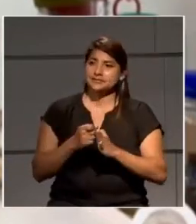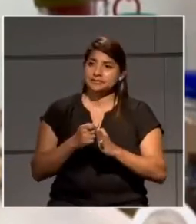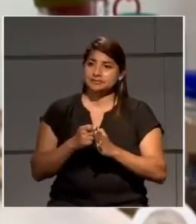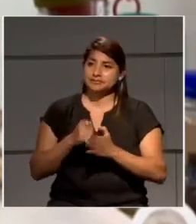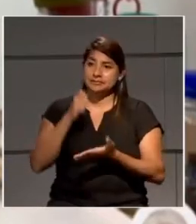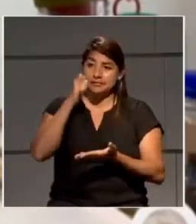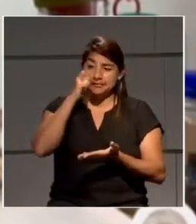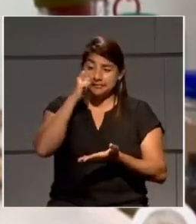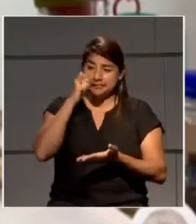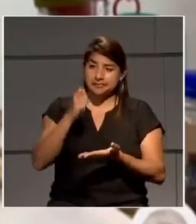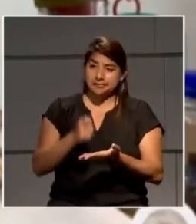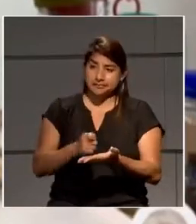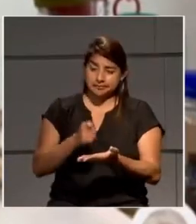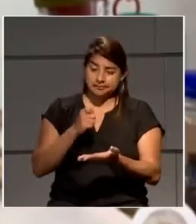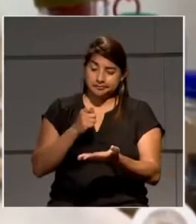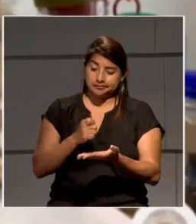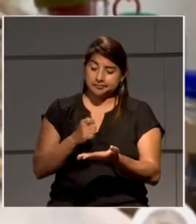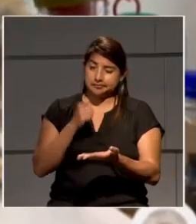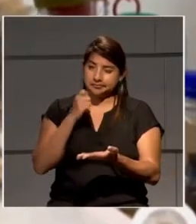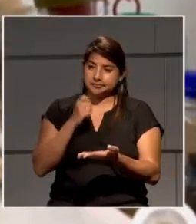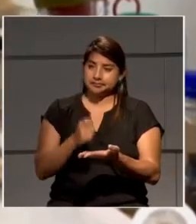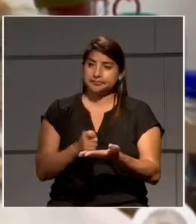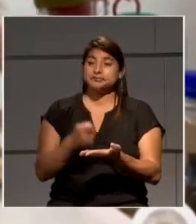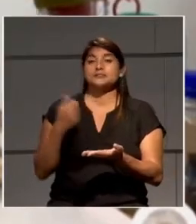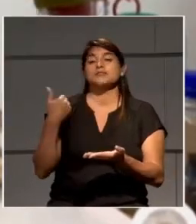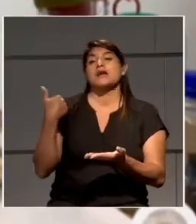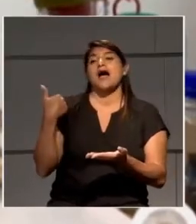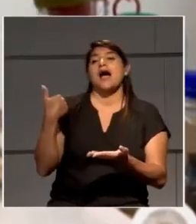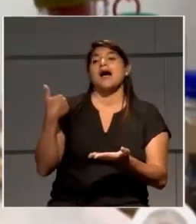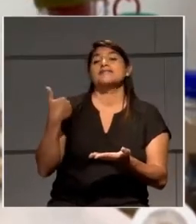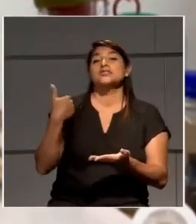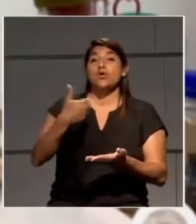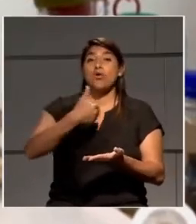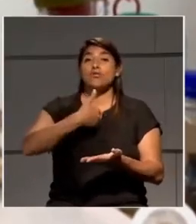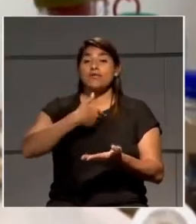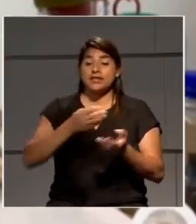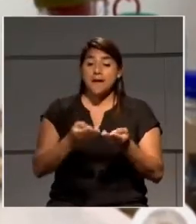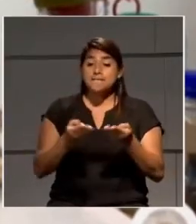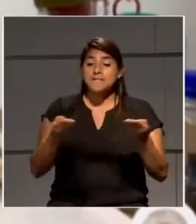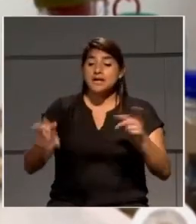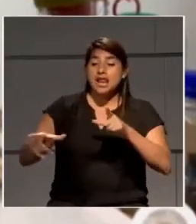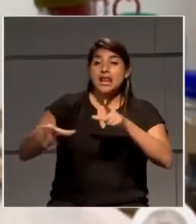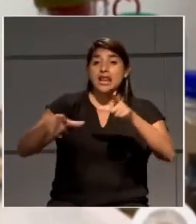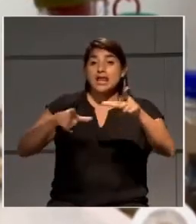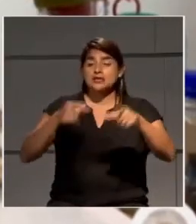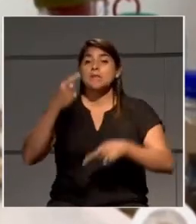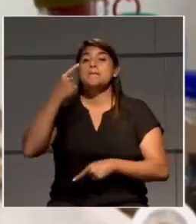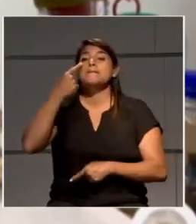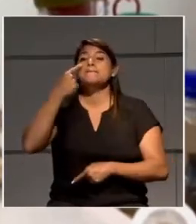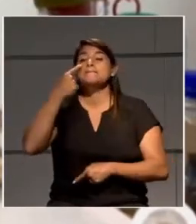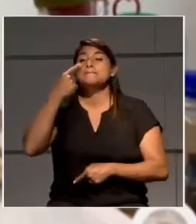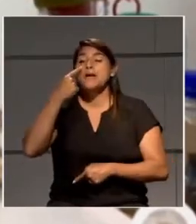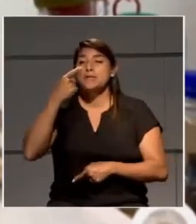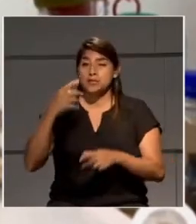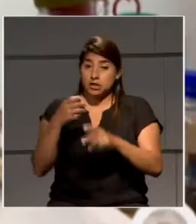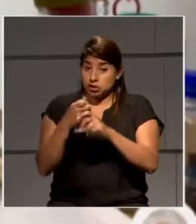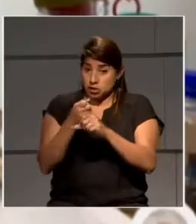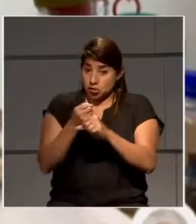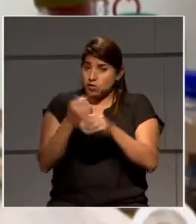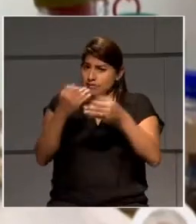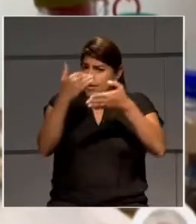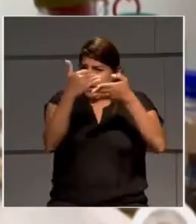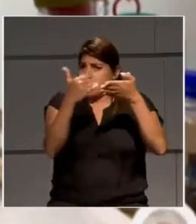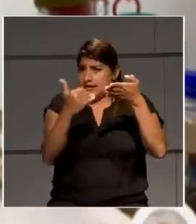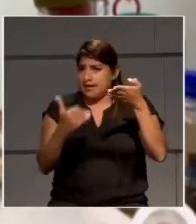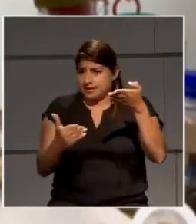te va. A mí Plug me avisó y me dijo, tiene que tener esos materiales listos. Vamos a ver si lo hice bien, la